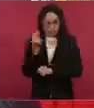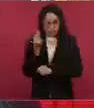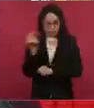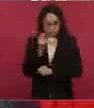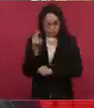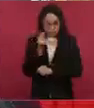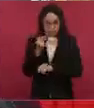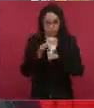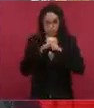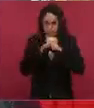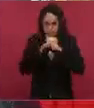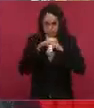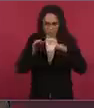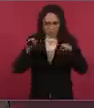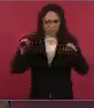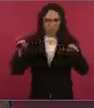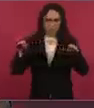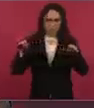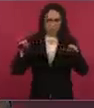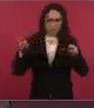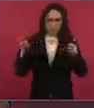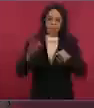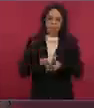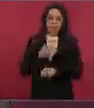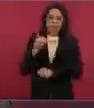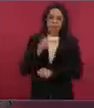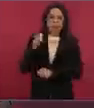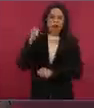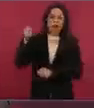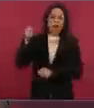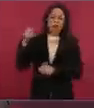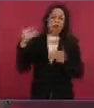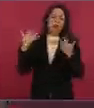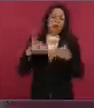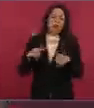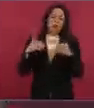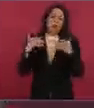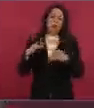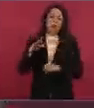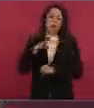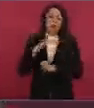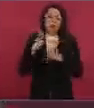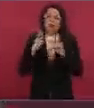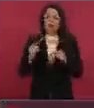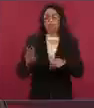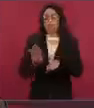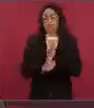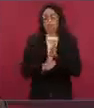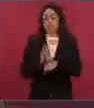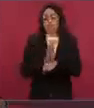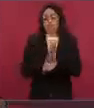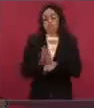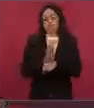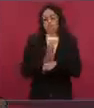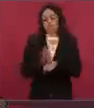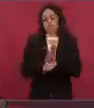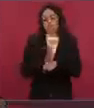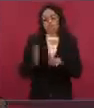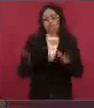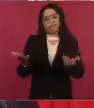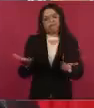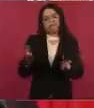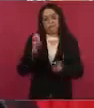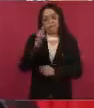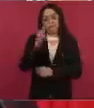las canonjías, los privilegios a los de arriba y subir el sueldo a los de abajo.